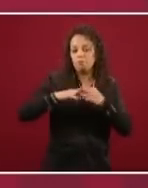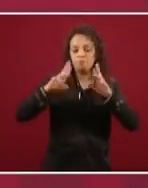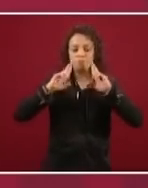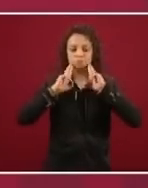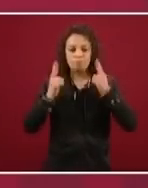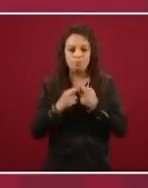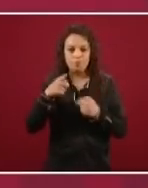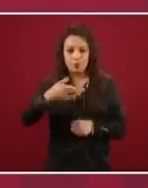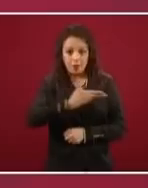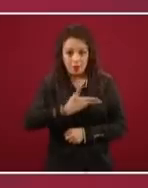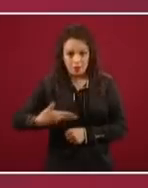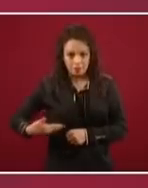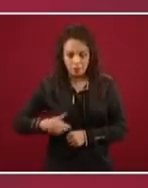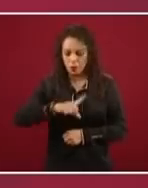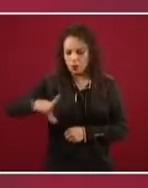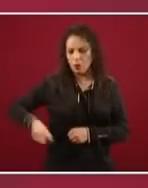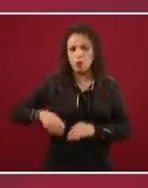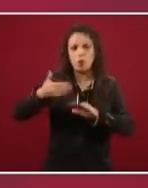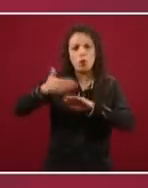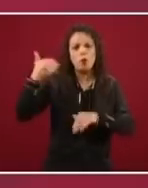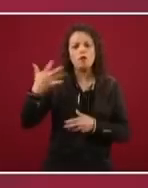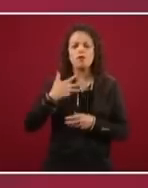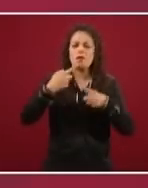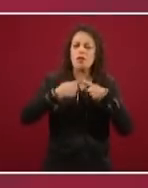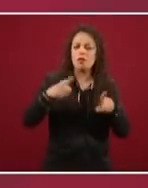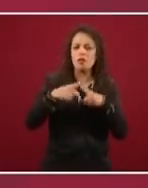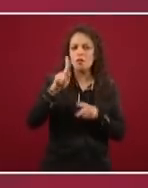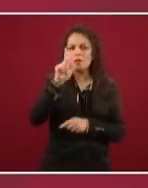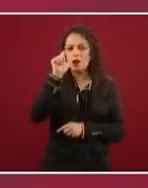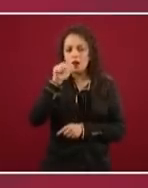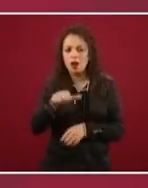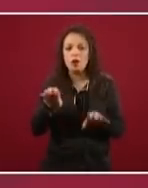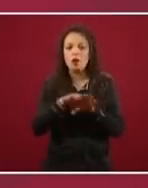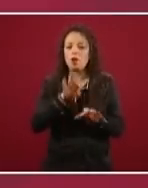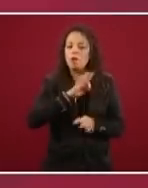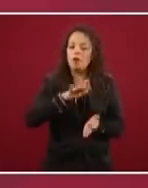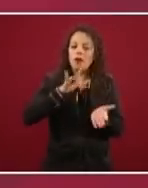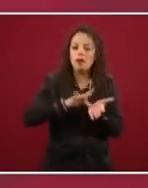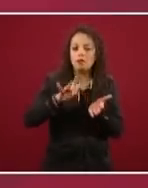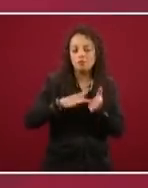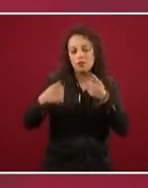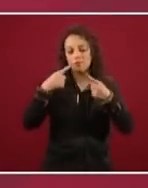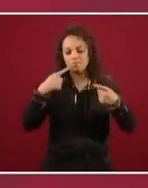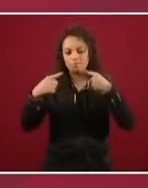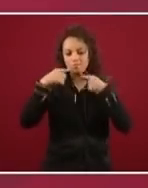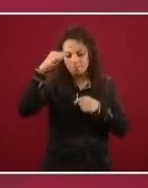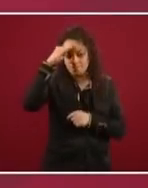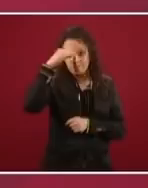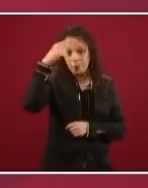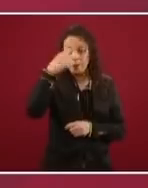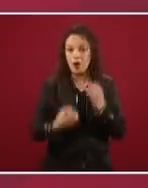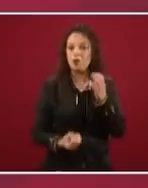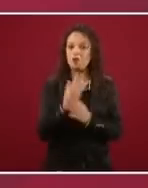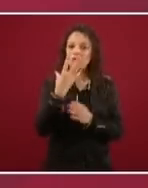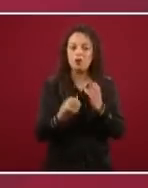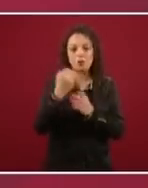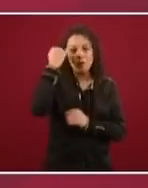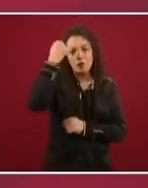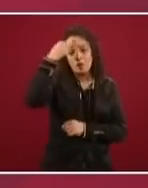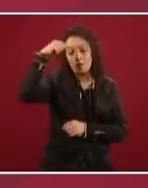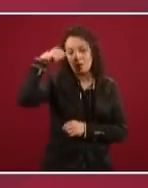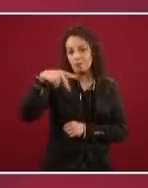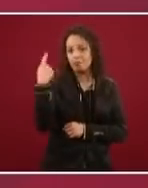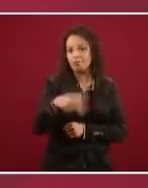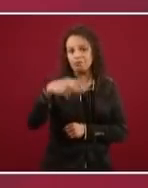gobierno sobre los planes que había y como nosotros podríamos también ayudar en ese innovar por méxico y en esa transformación digital